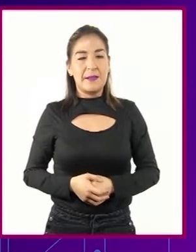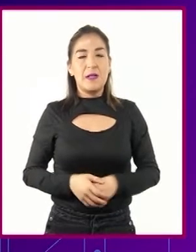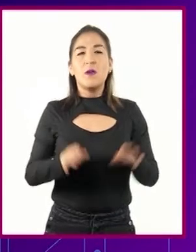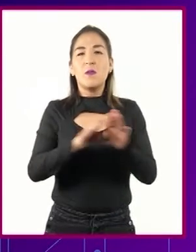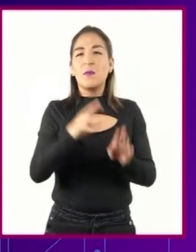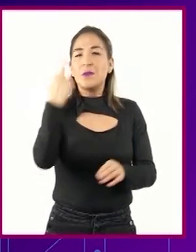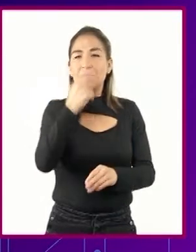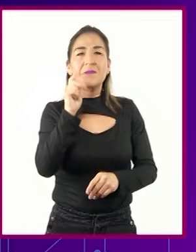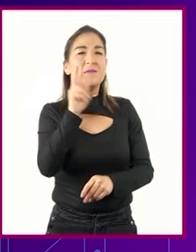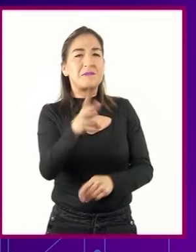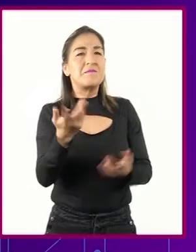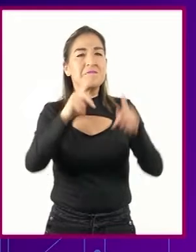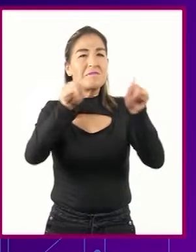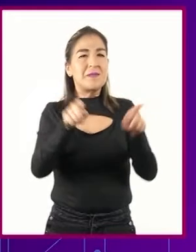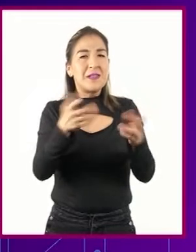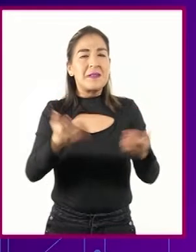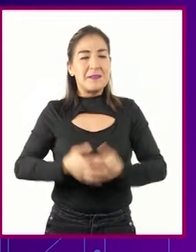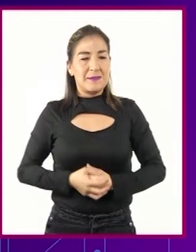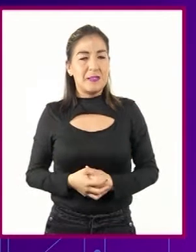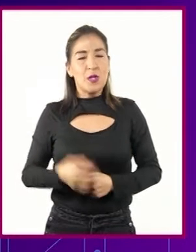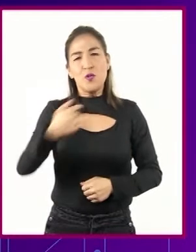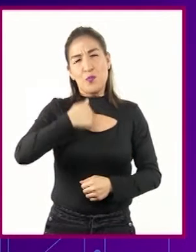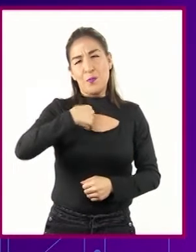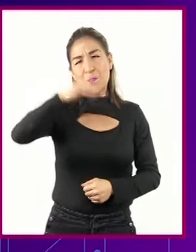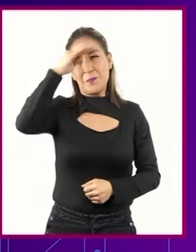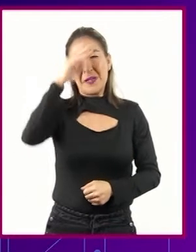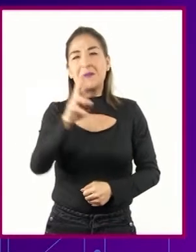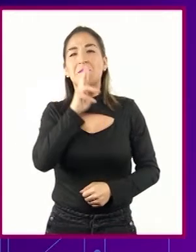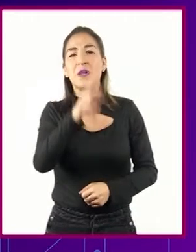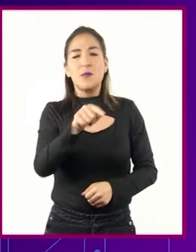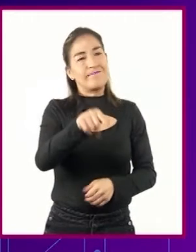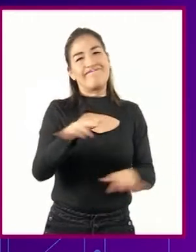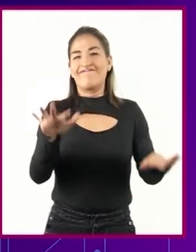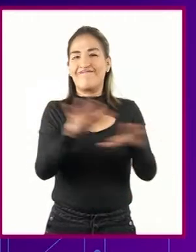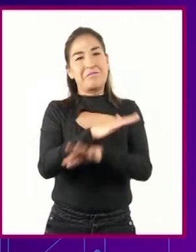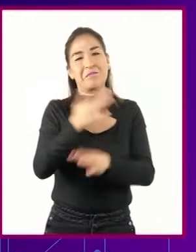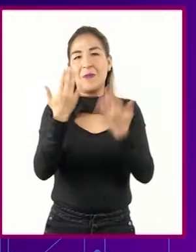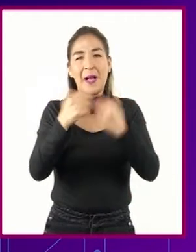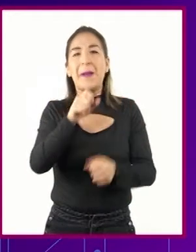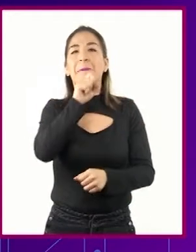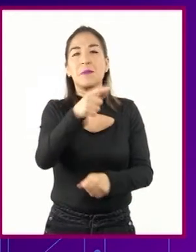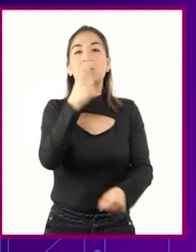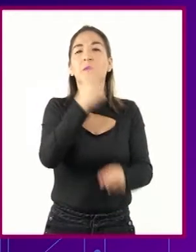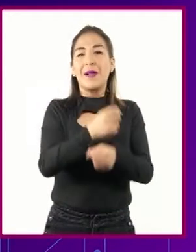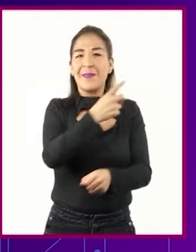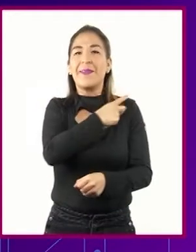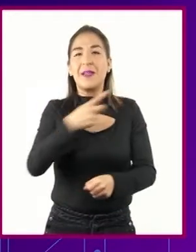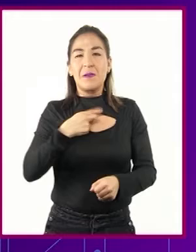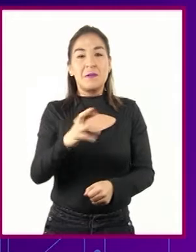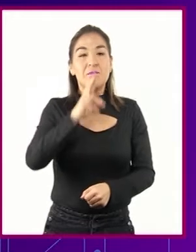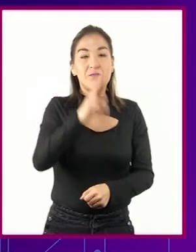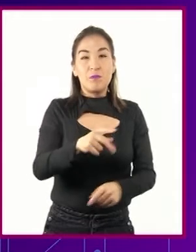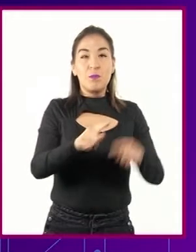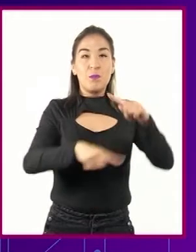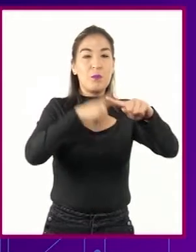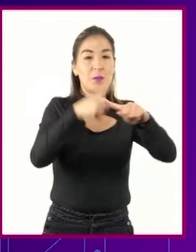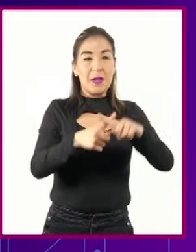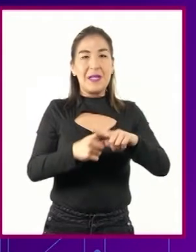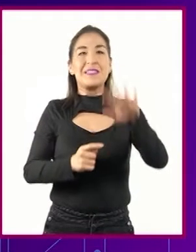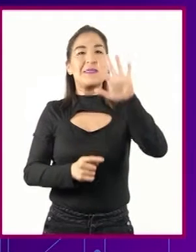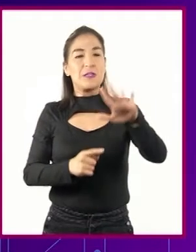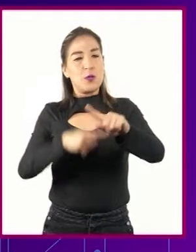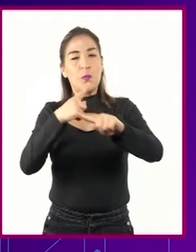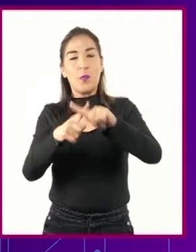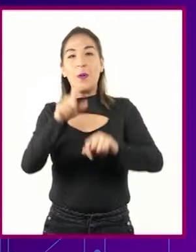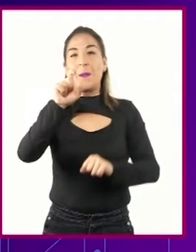paréntesis? Maestro, pienso que el resultado no cambiaría porque primero tendríamos que resolver la multiplicación 5